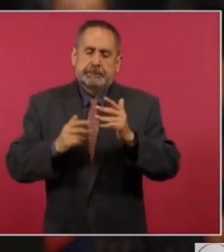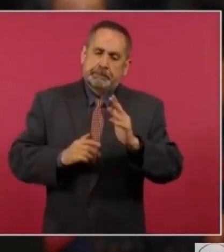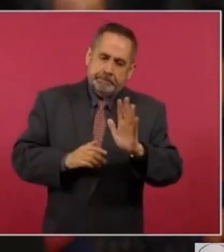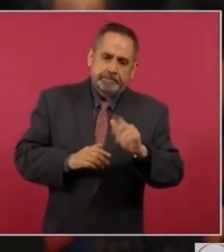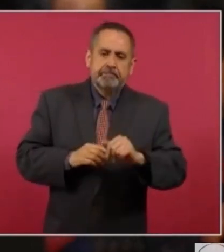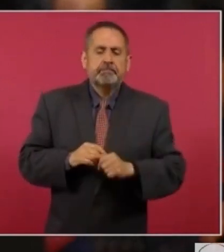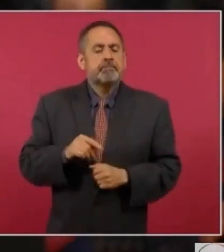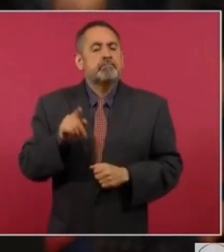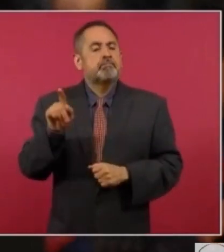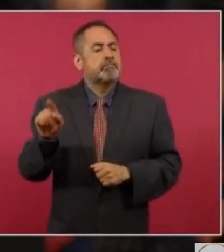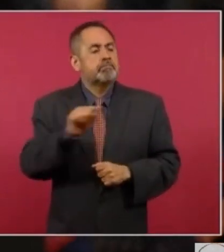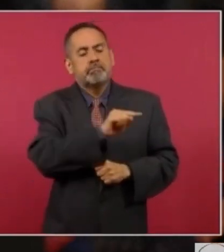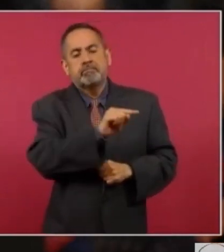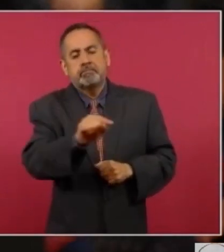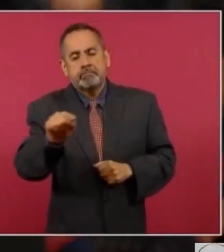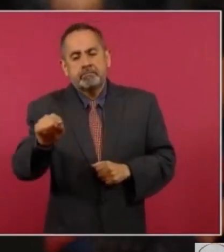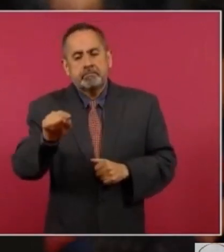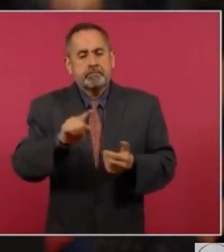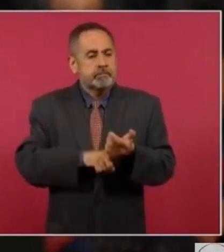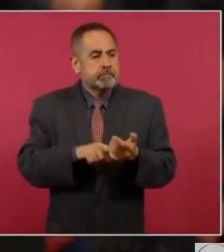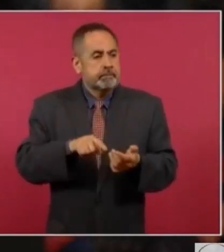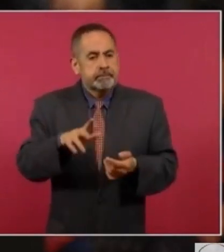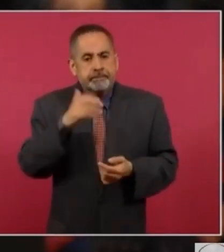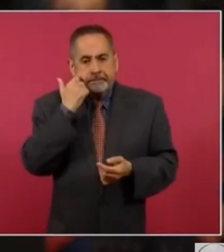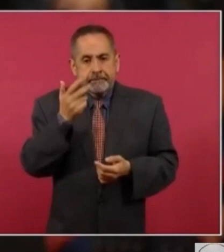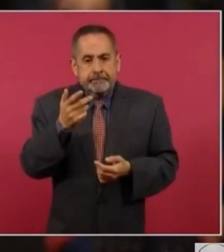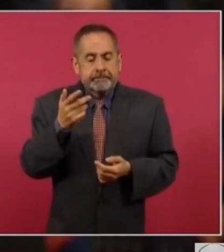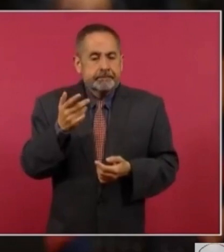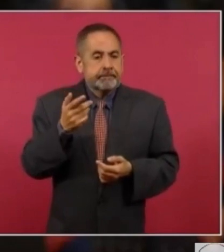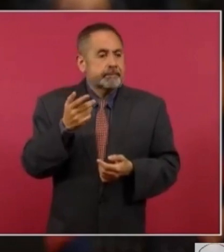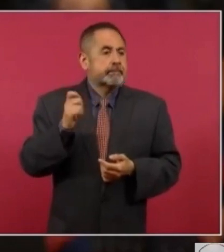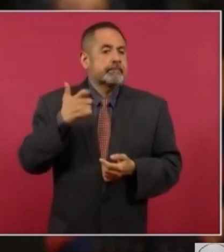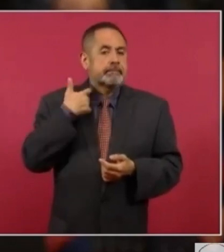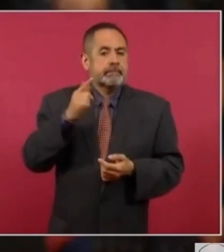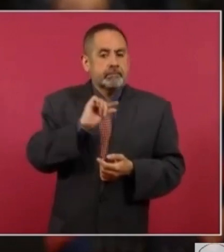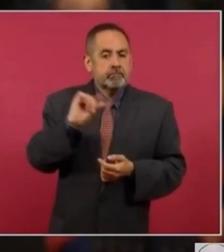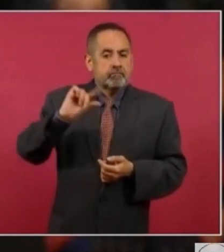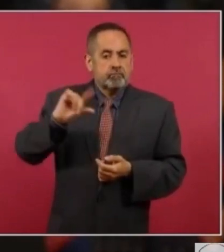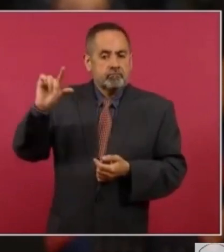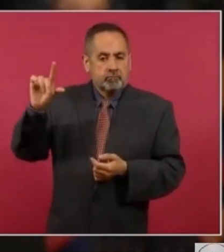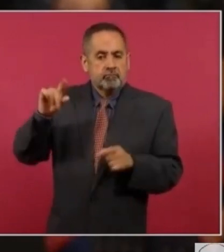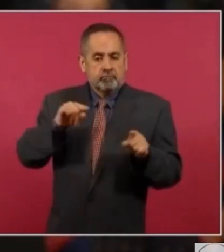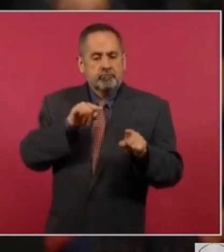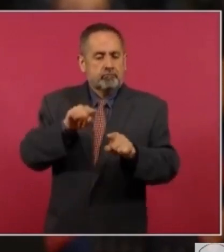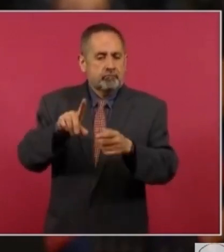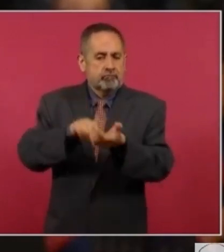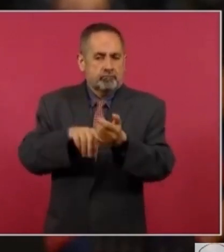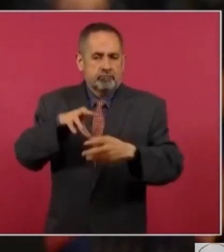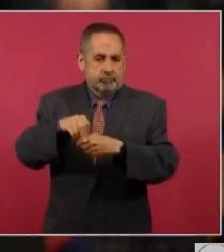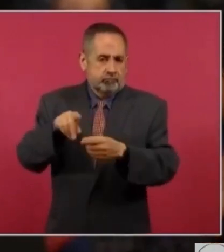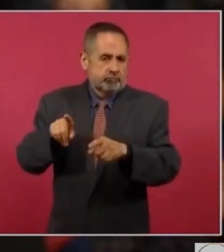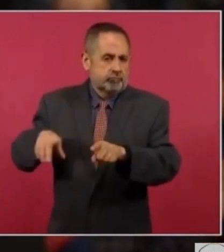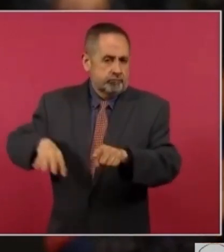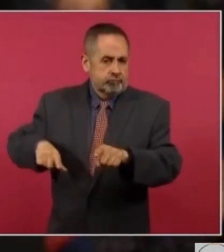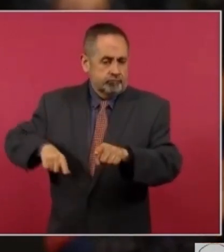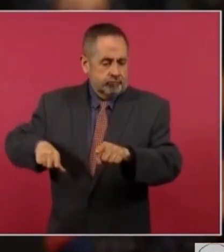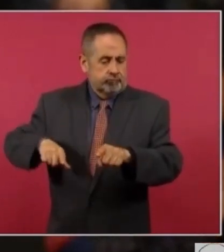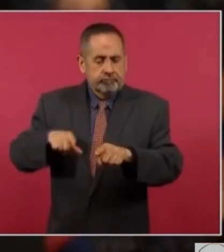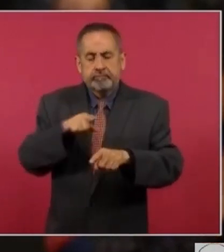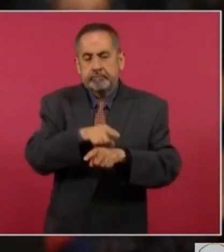de estas personas a las que ya les surge que fueron funcionarios y que además tenían entre sus